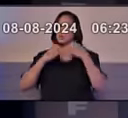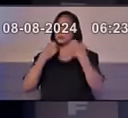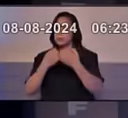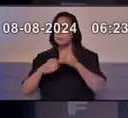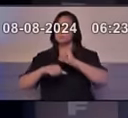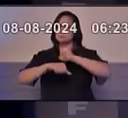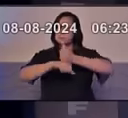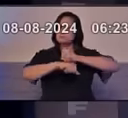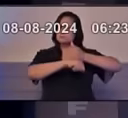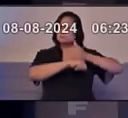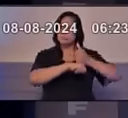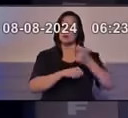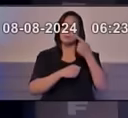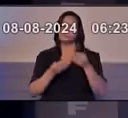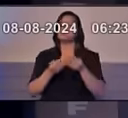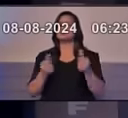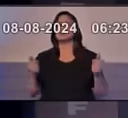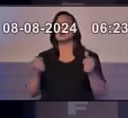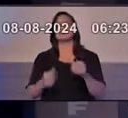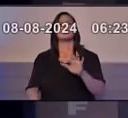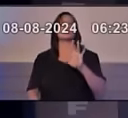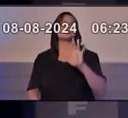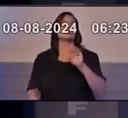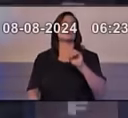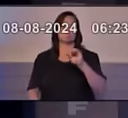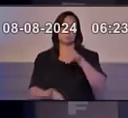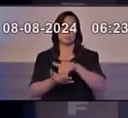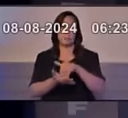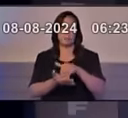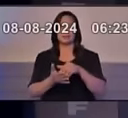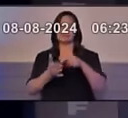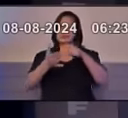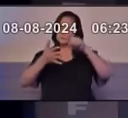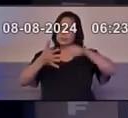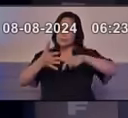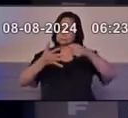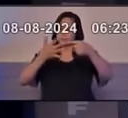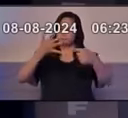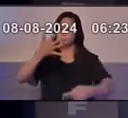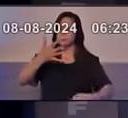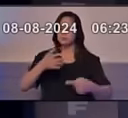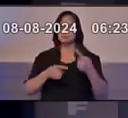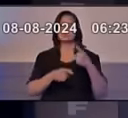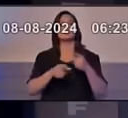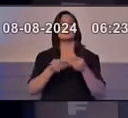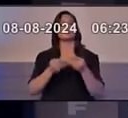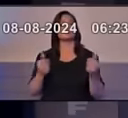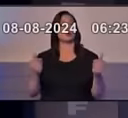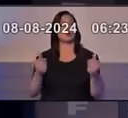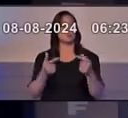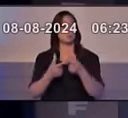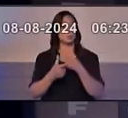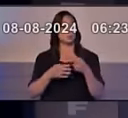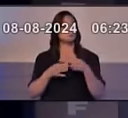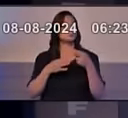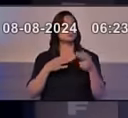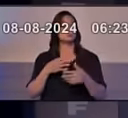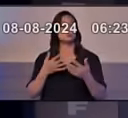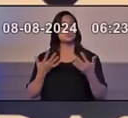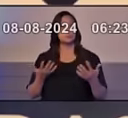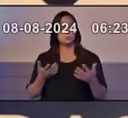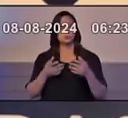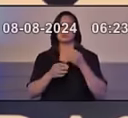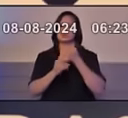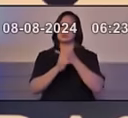Y la verdad, a mí me pareció... O sea, él le mintió al jefe de frente, descaradamente. No. ¿Que